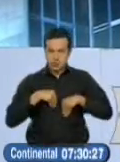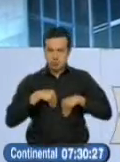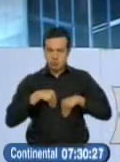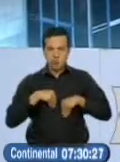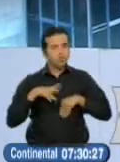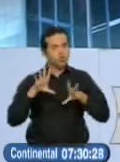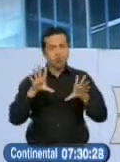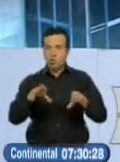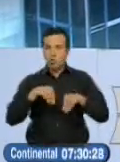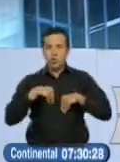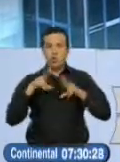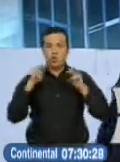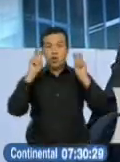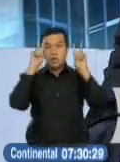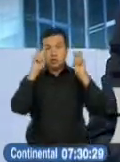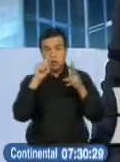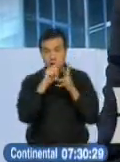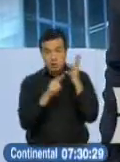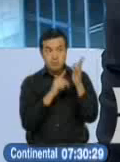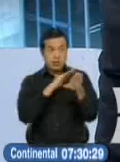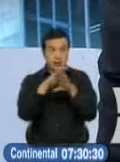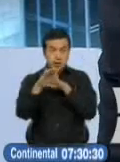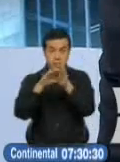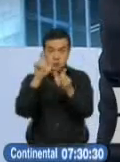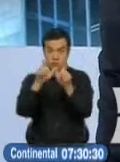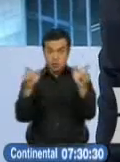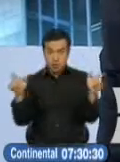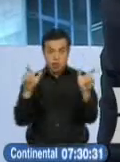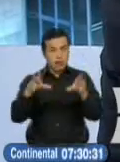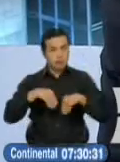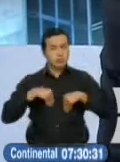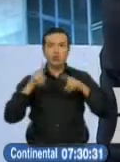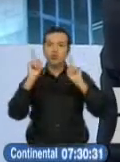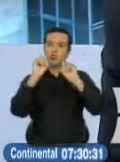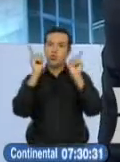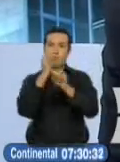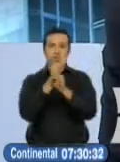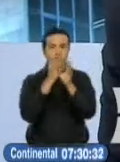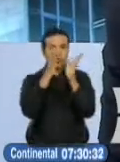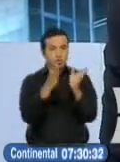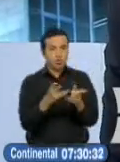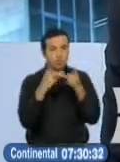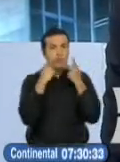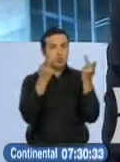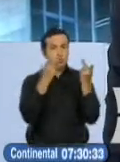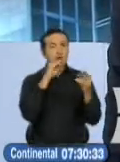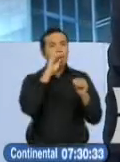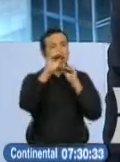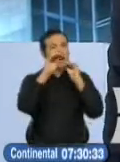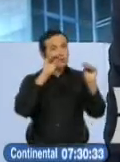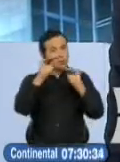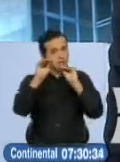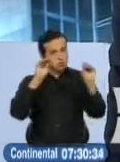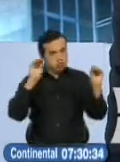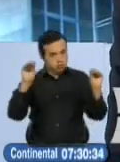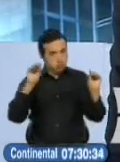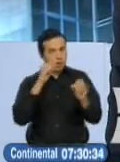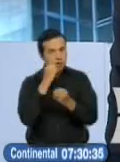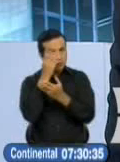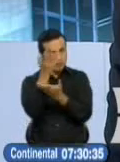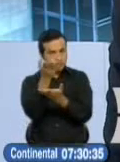establecer temas e invitados. A los funcionarios públicos de una vez les voy diciendo lo